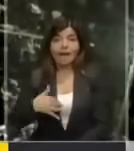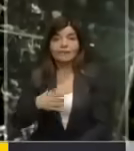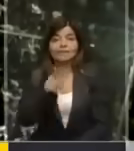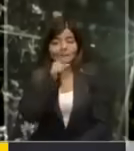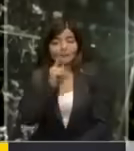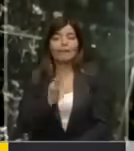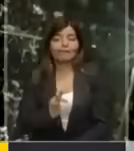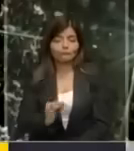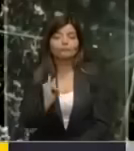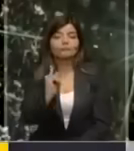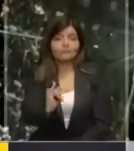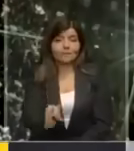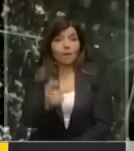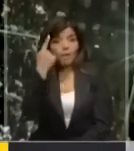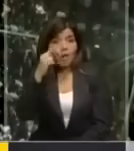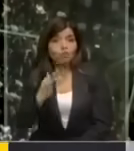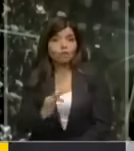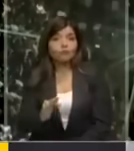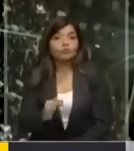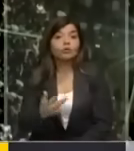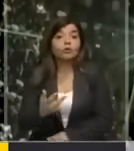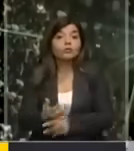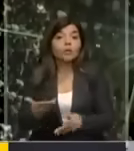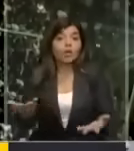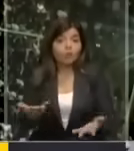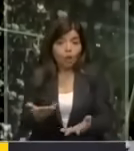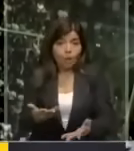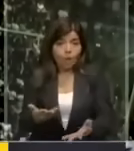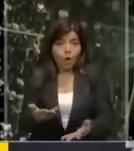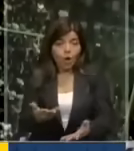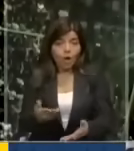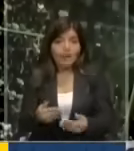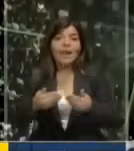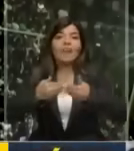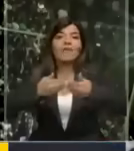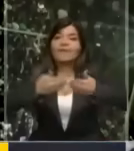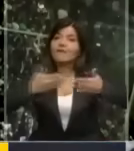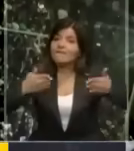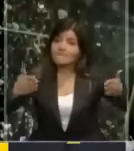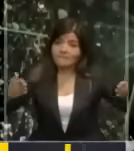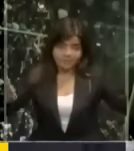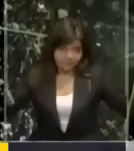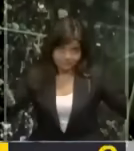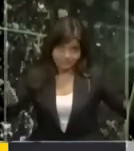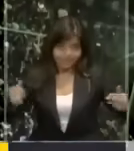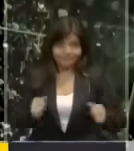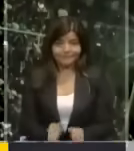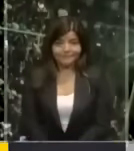futuro, pero ese futuro existe si ese futuro es liberal.